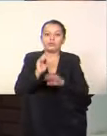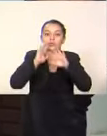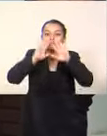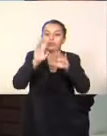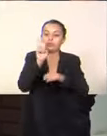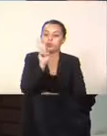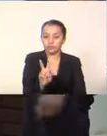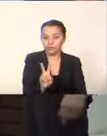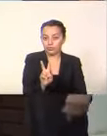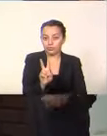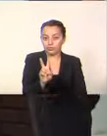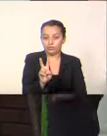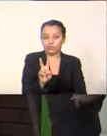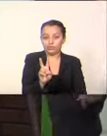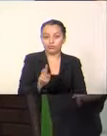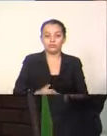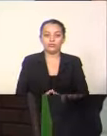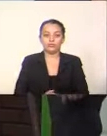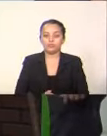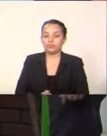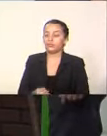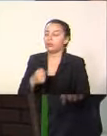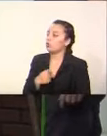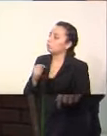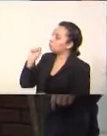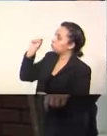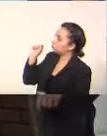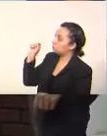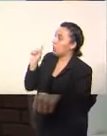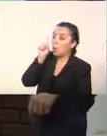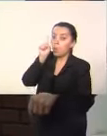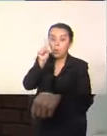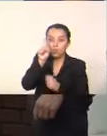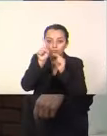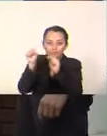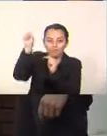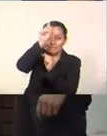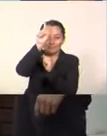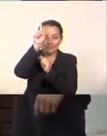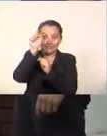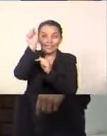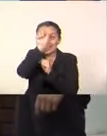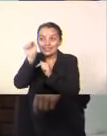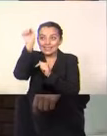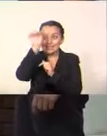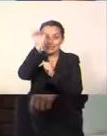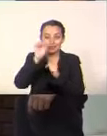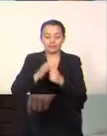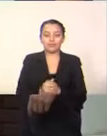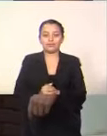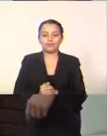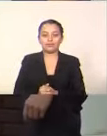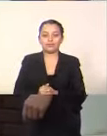voy a colocar un uno pequeño acá y lo voy a encerrar en un círculo. Si te fijas, pareciera que se nos